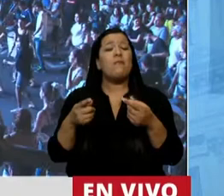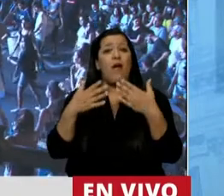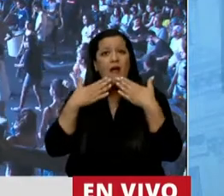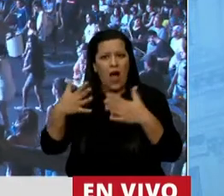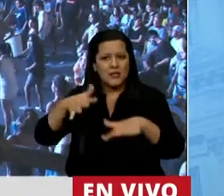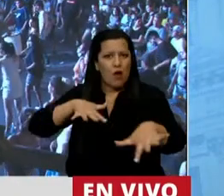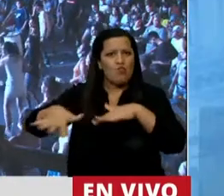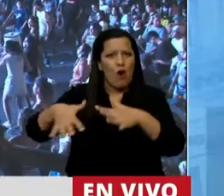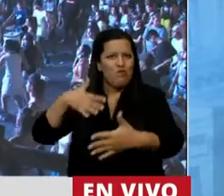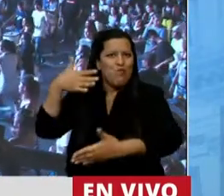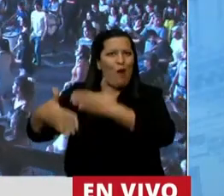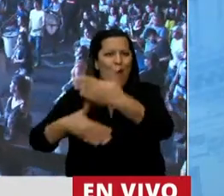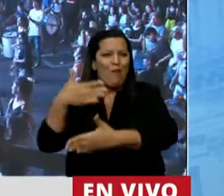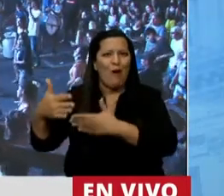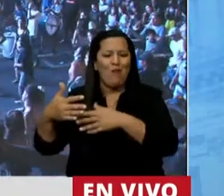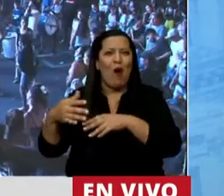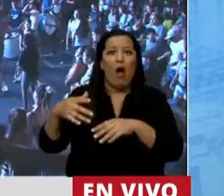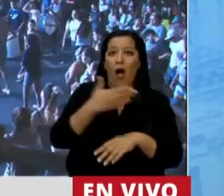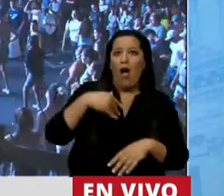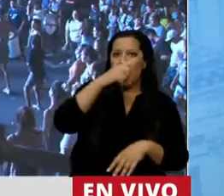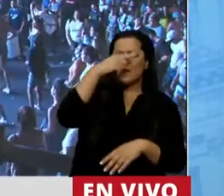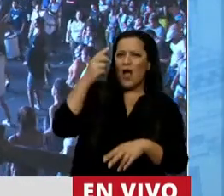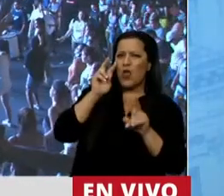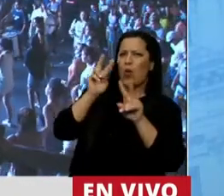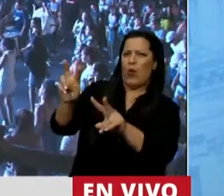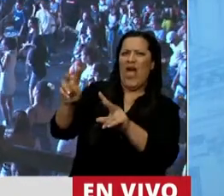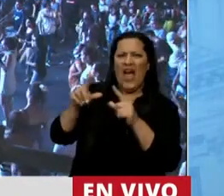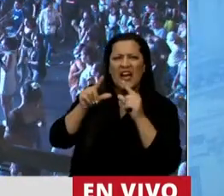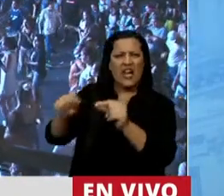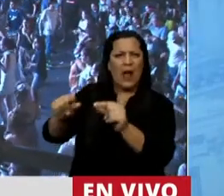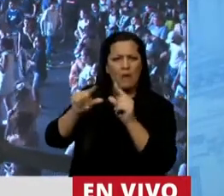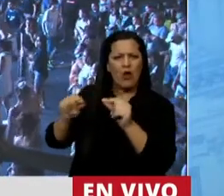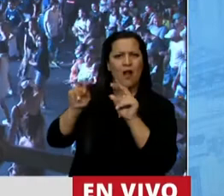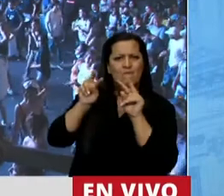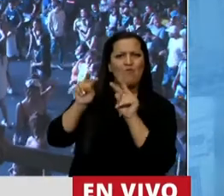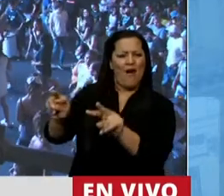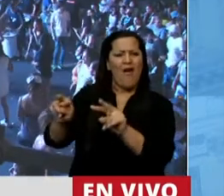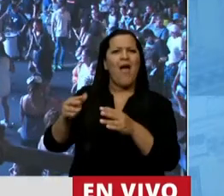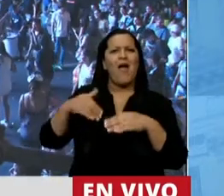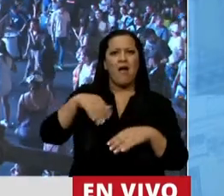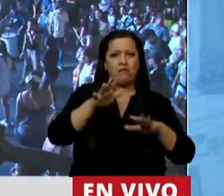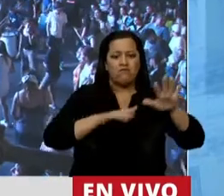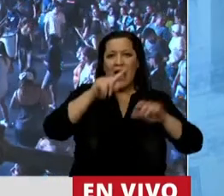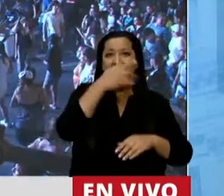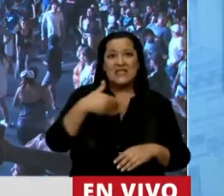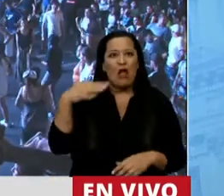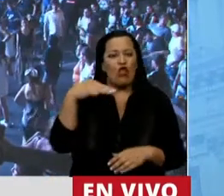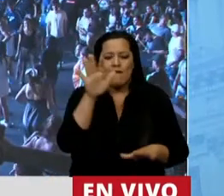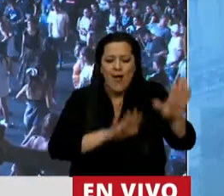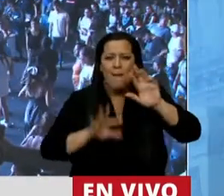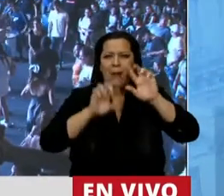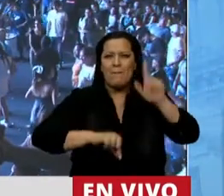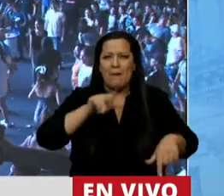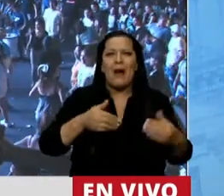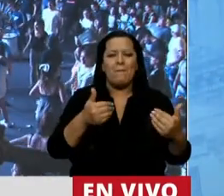Estado haya empezado paulatinamente a escuchar estos reclamos y a diseñar políticas tendientes a su abordaje.